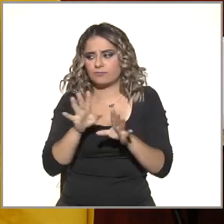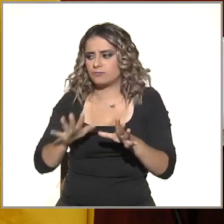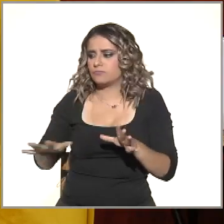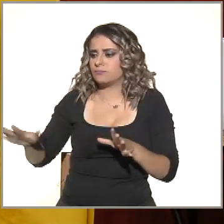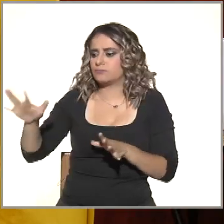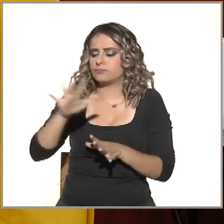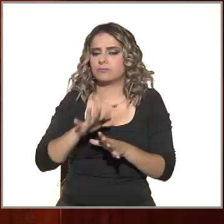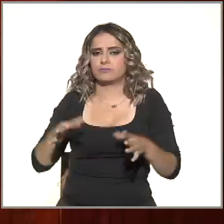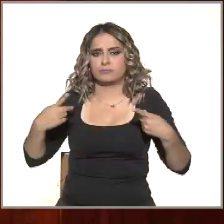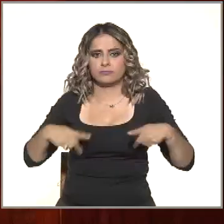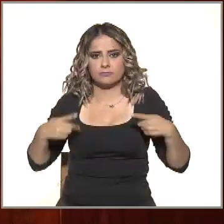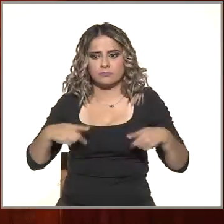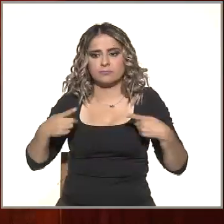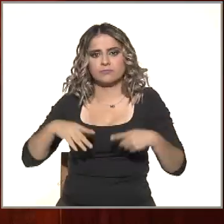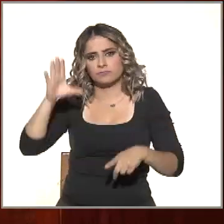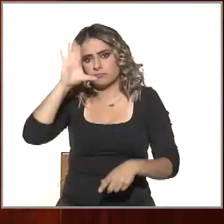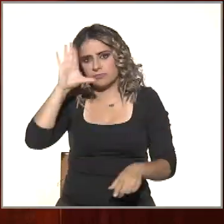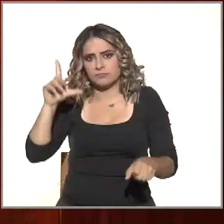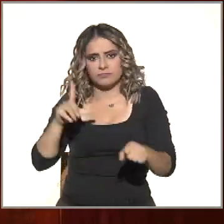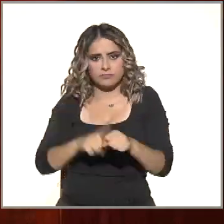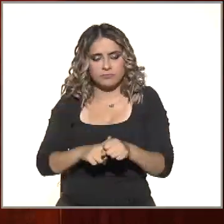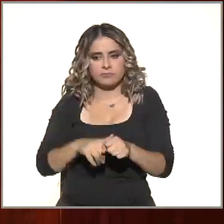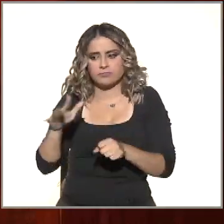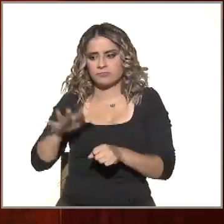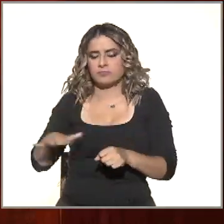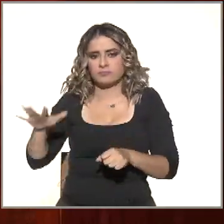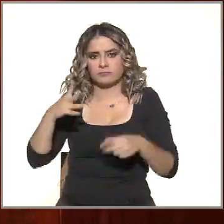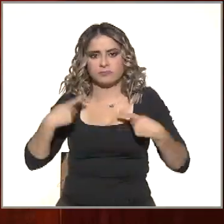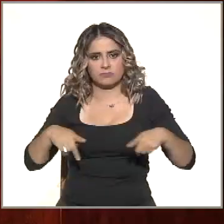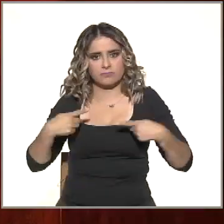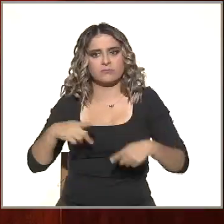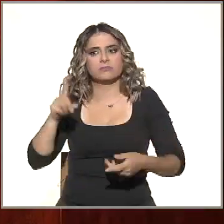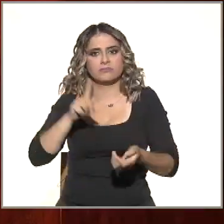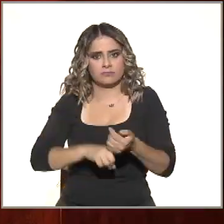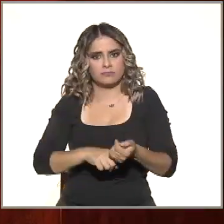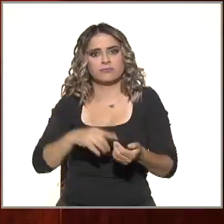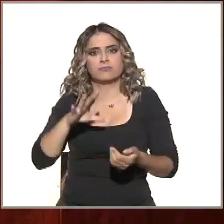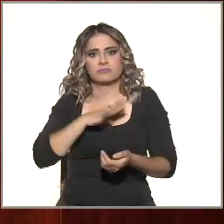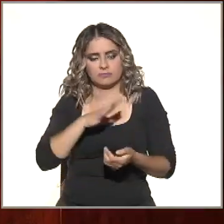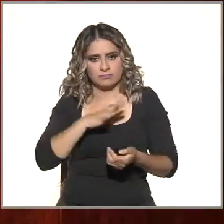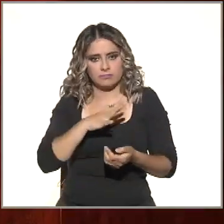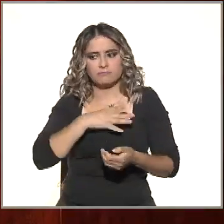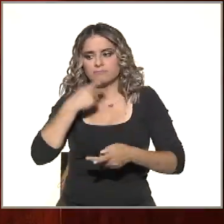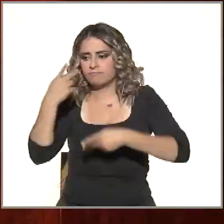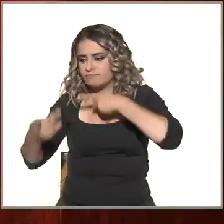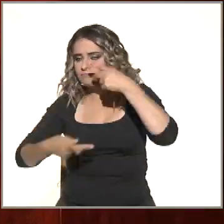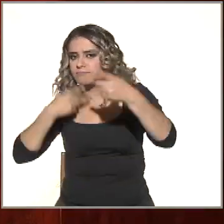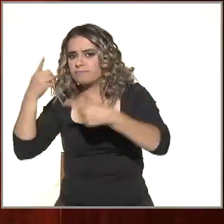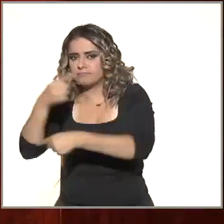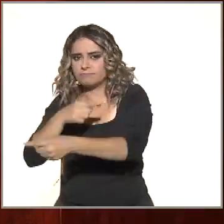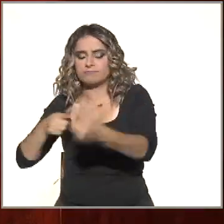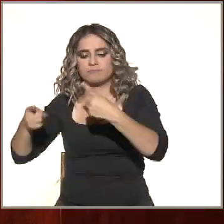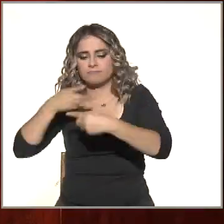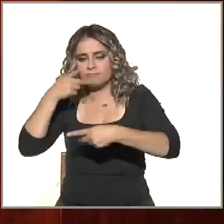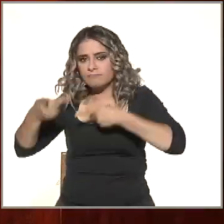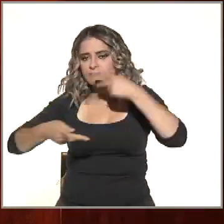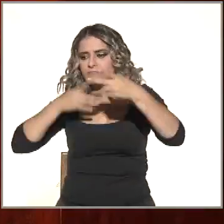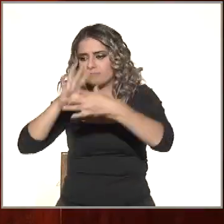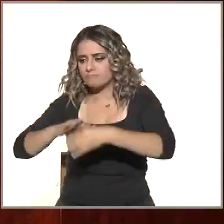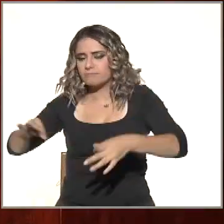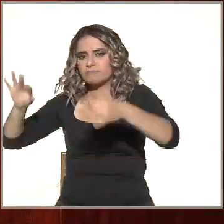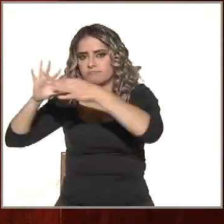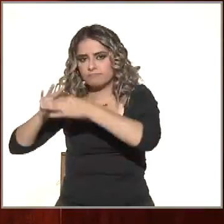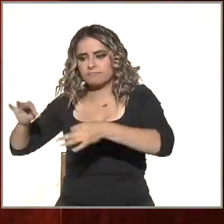¿no? La cultura, la sociedad, pues va empujando el lenguaje, ¿no? Y va multiplicando el lenguaje y va construyéndolo y